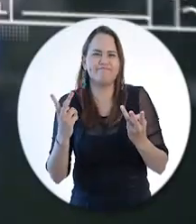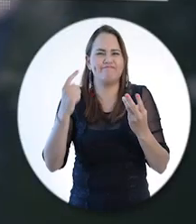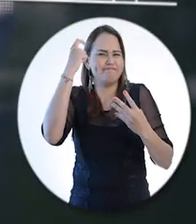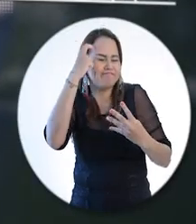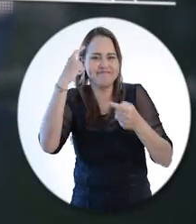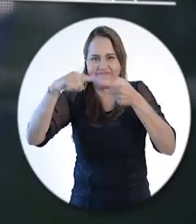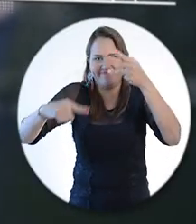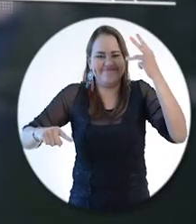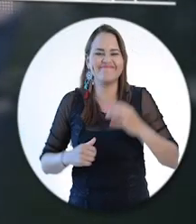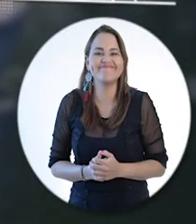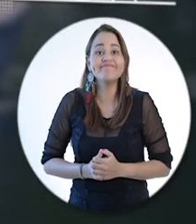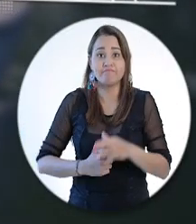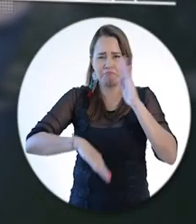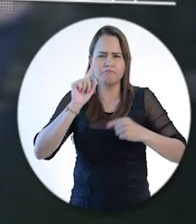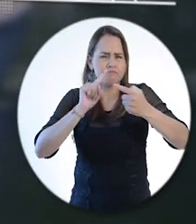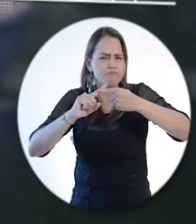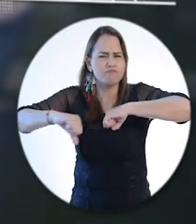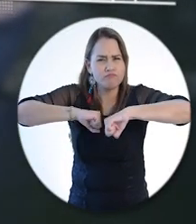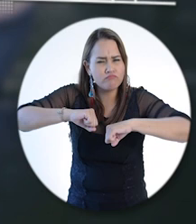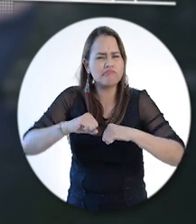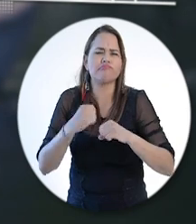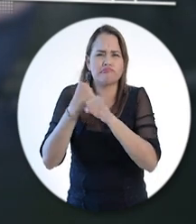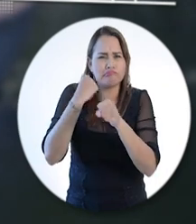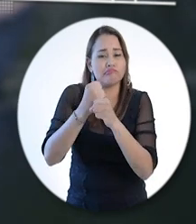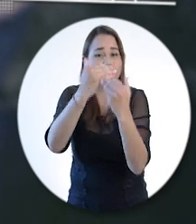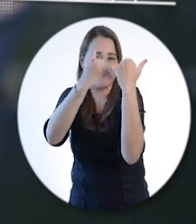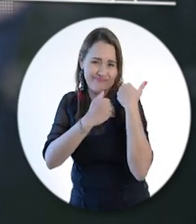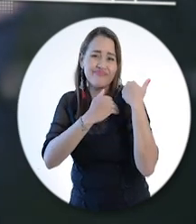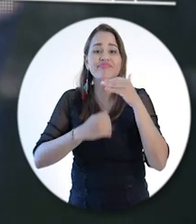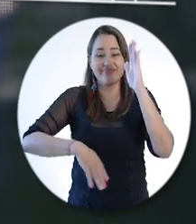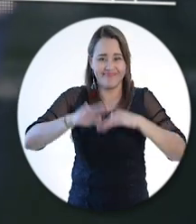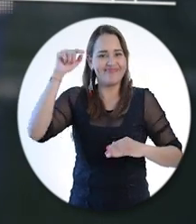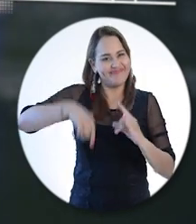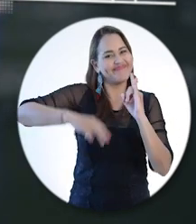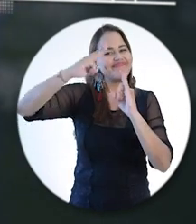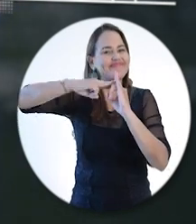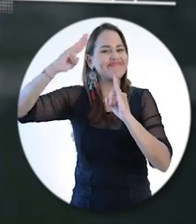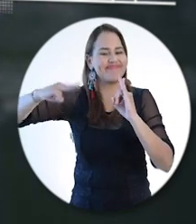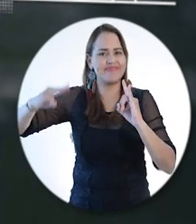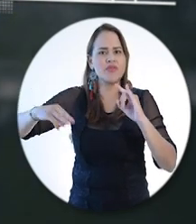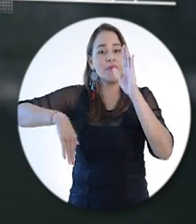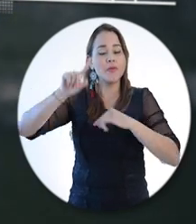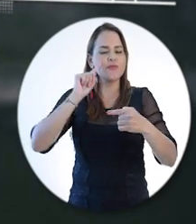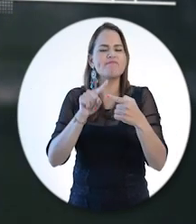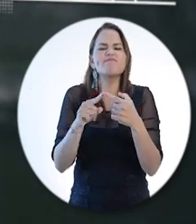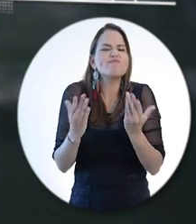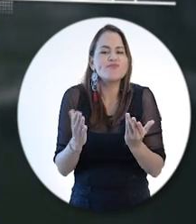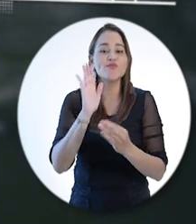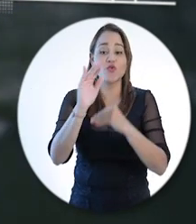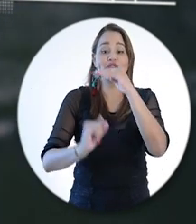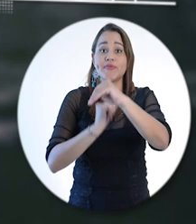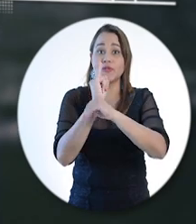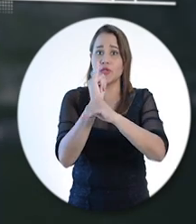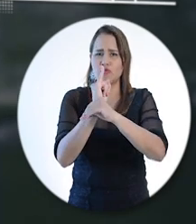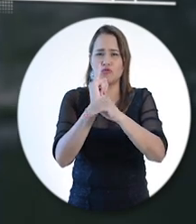La trayectoria, el trabajo responsable y comprometido son referentes de la universidad que la han posicionado como la institución que ocupa el